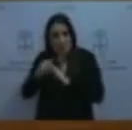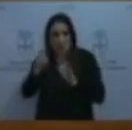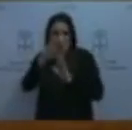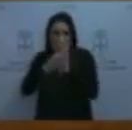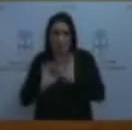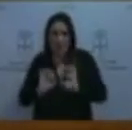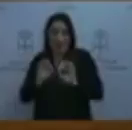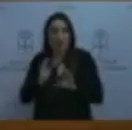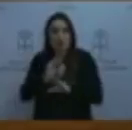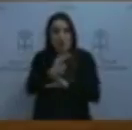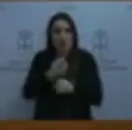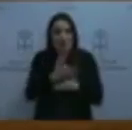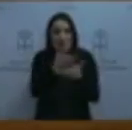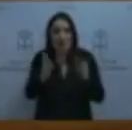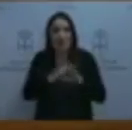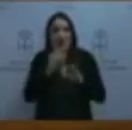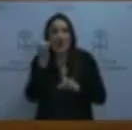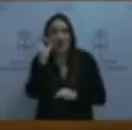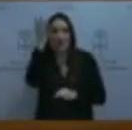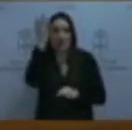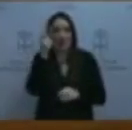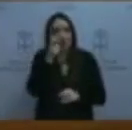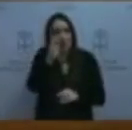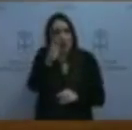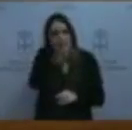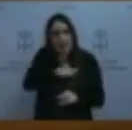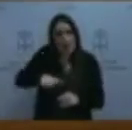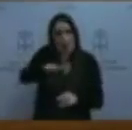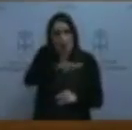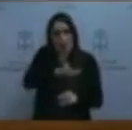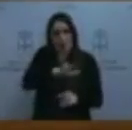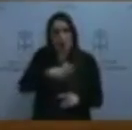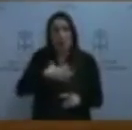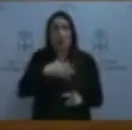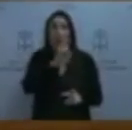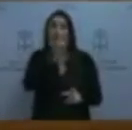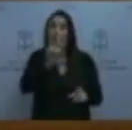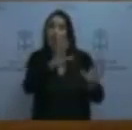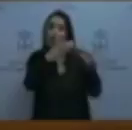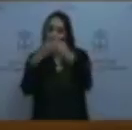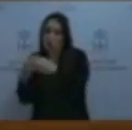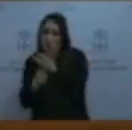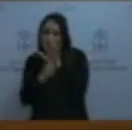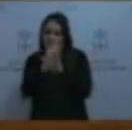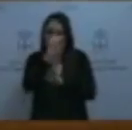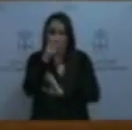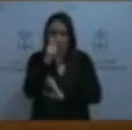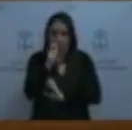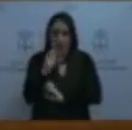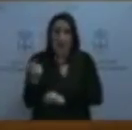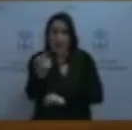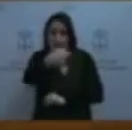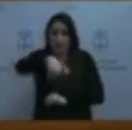subvenciones a iniciativas rurales en la comarca que gestionan estos 11 grupos de desarrollo rural, los cuales